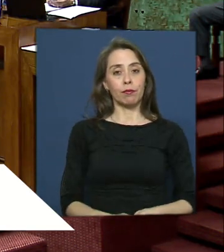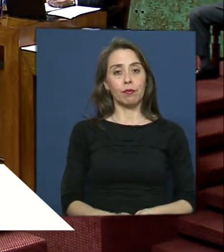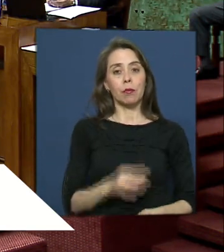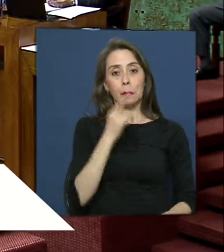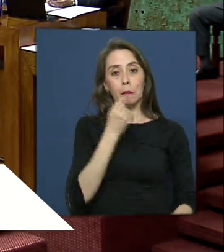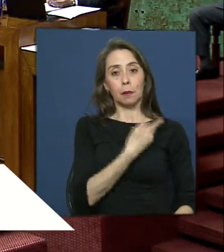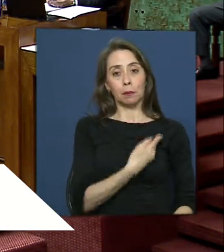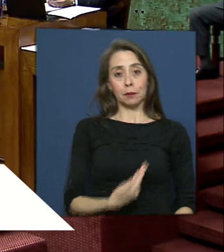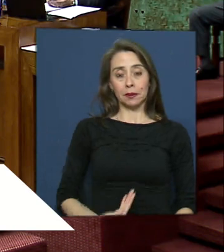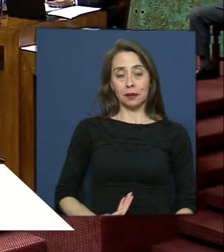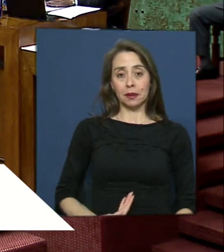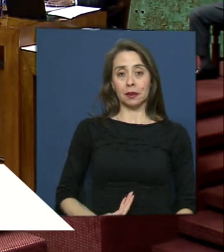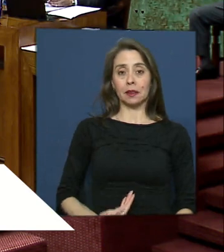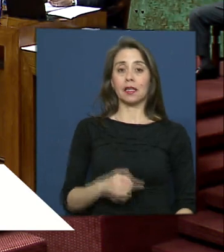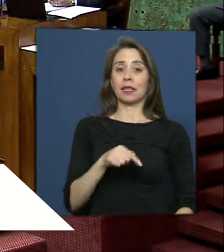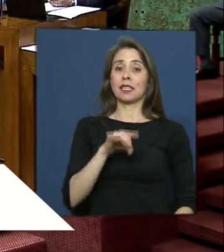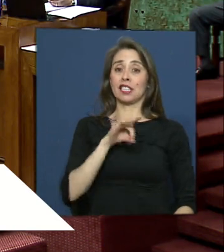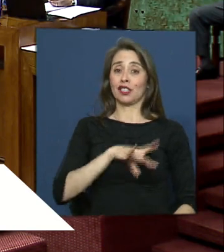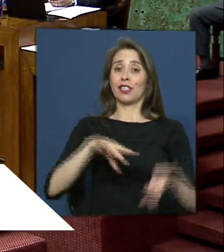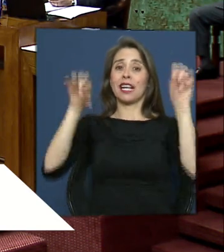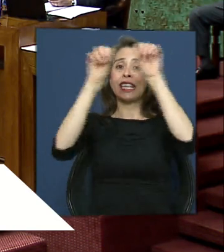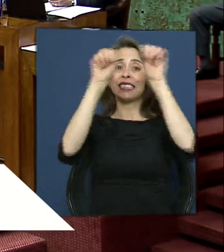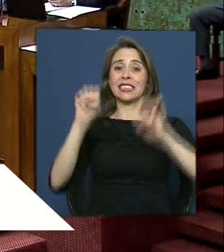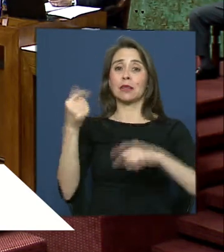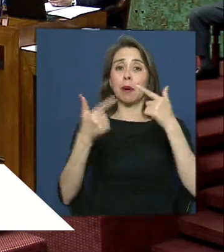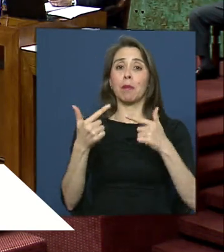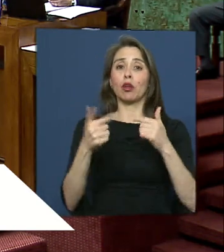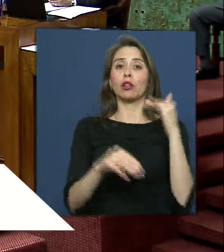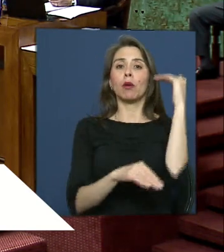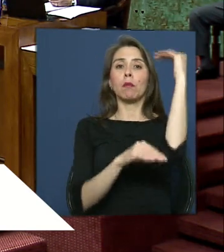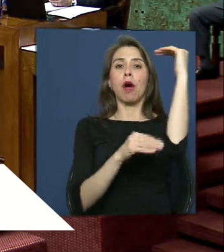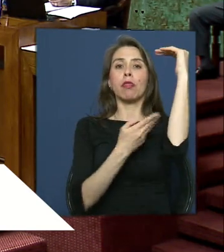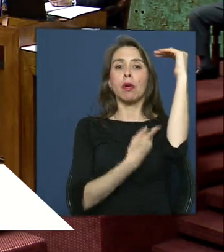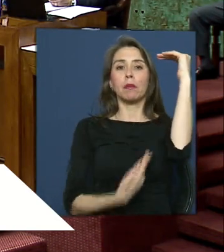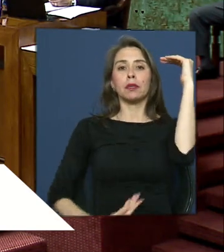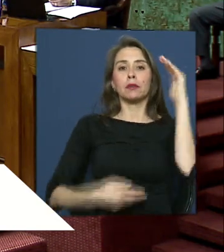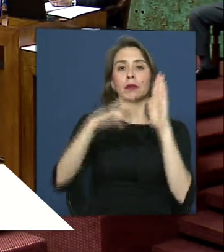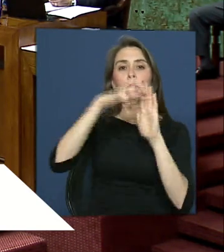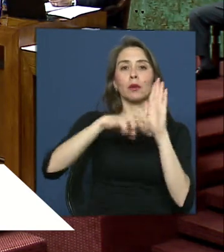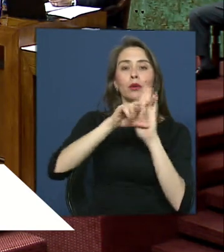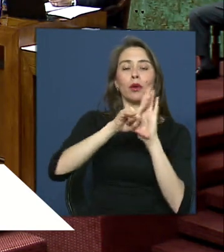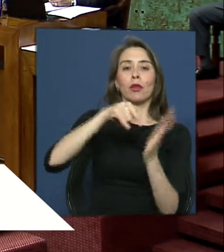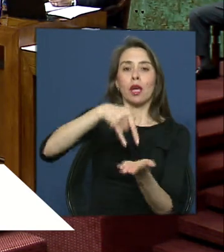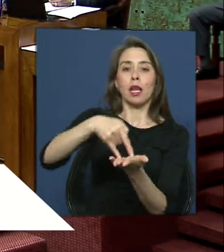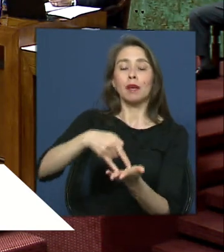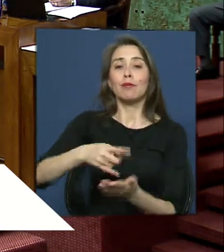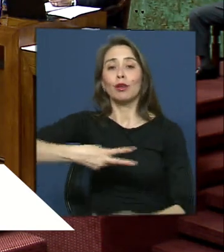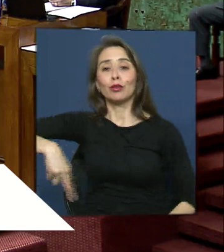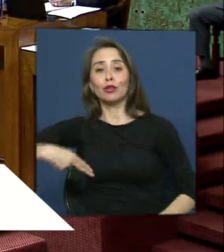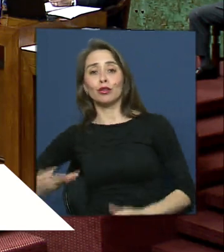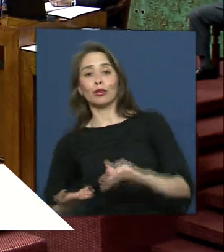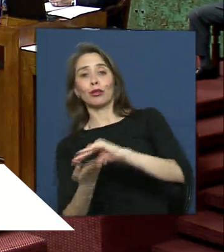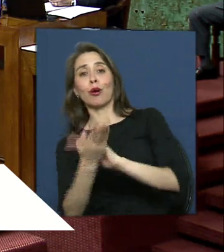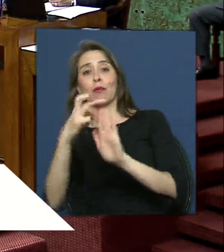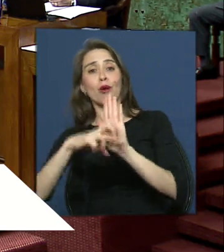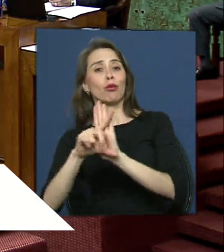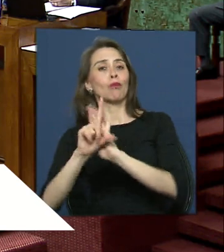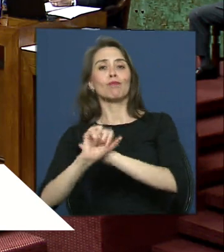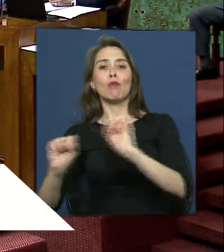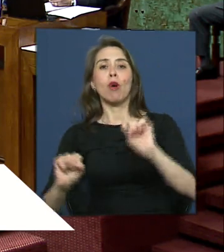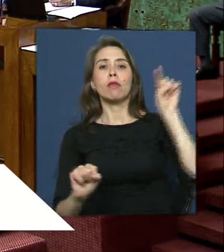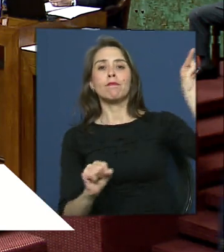Presidente, tenemos un sistema político presidencialista que nos impide o nos restringe la iniciativa de ley en varios